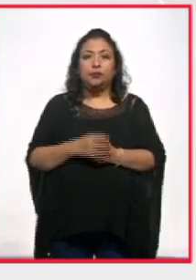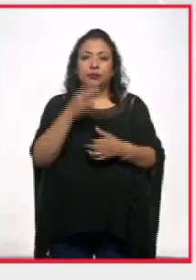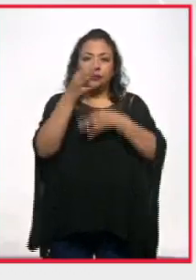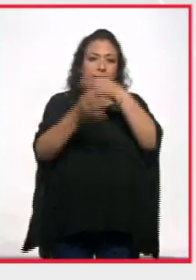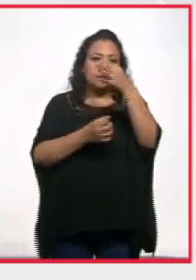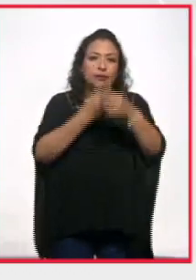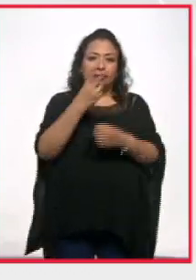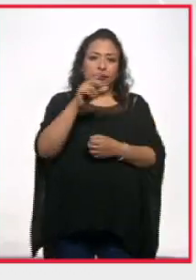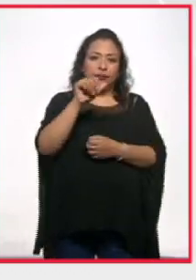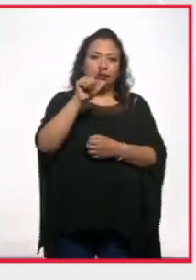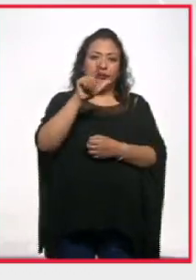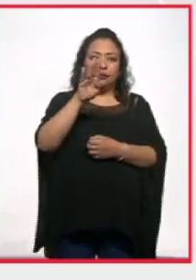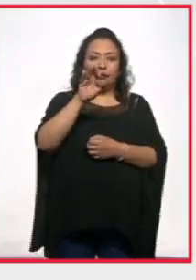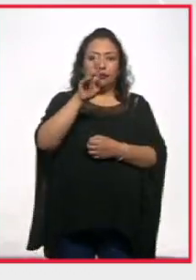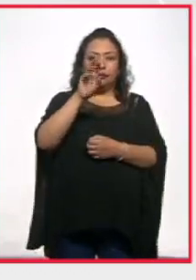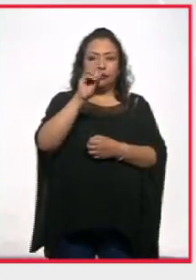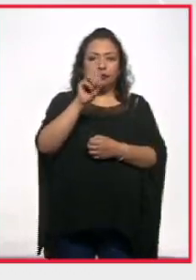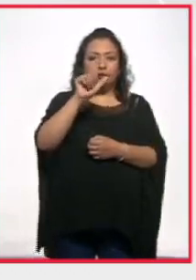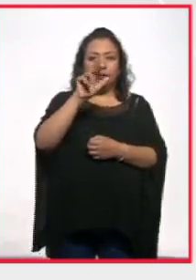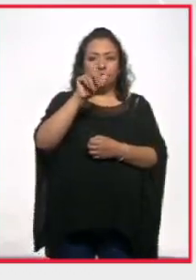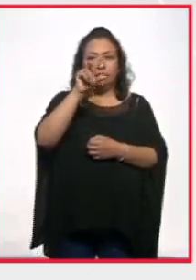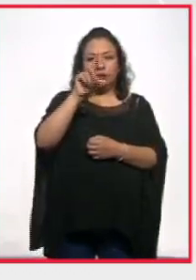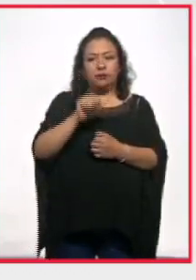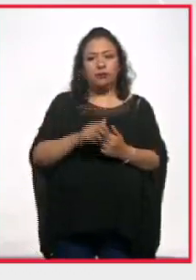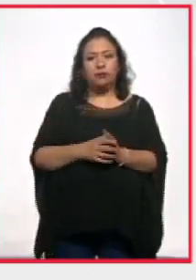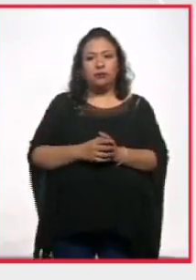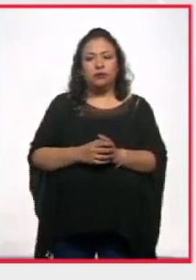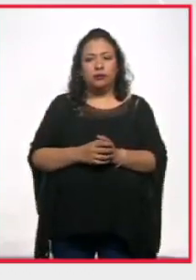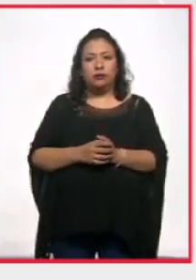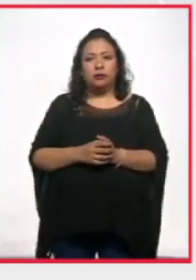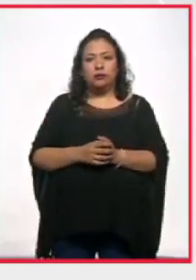Noticias 22, Alberto Aranda.